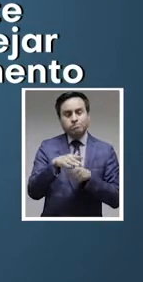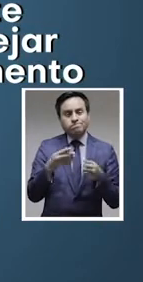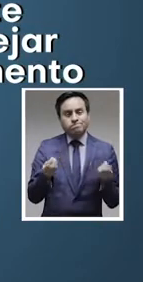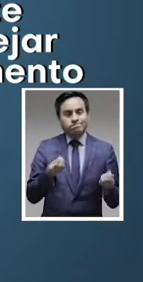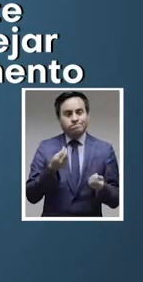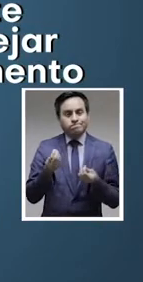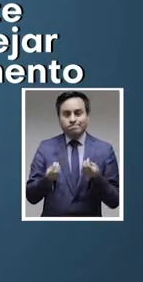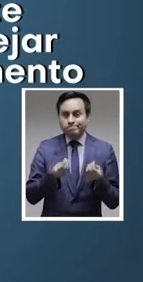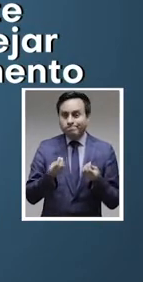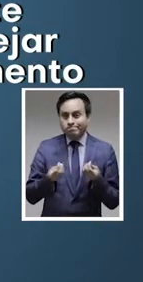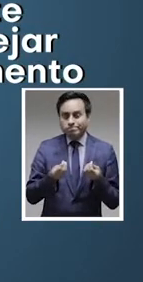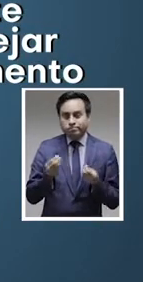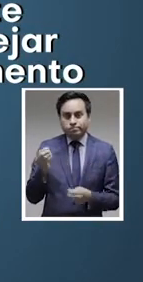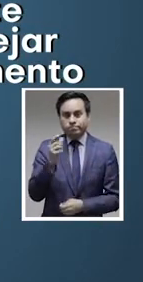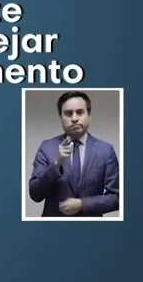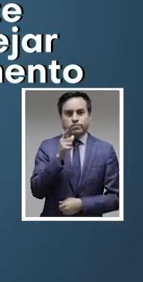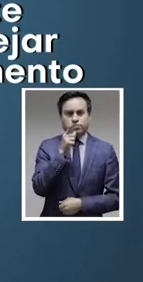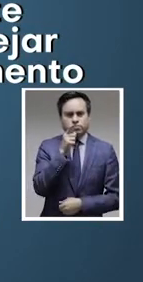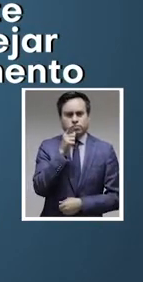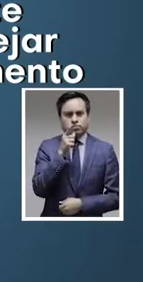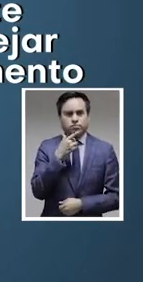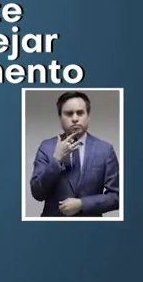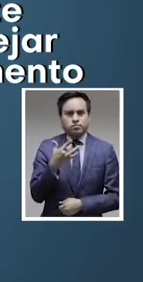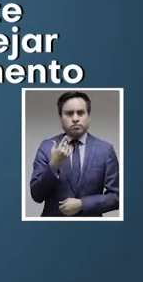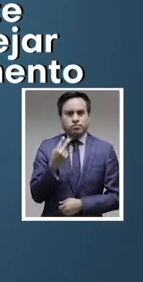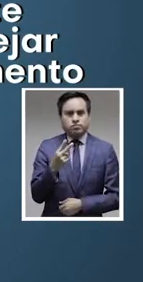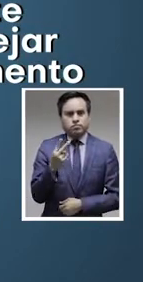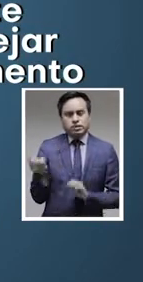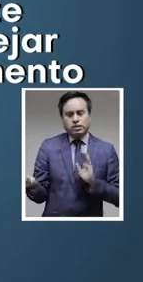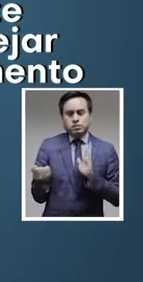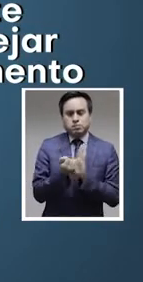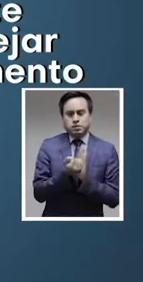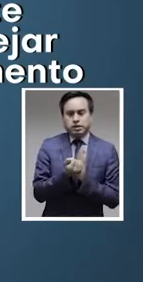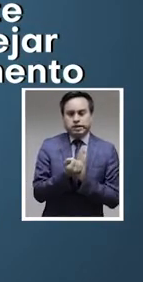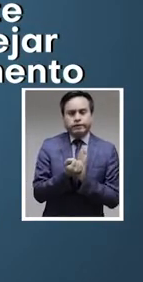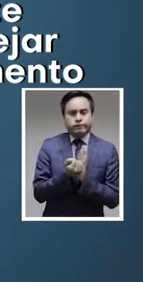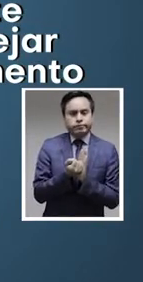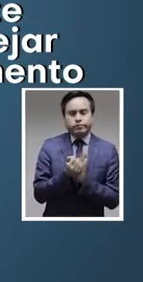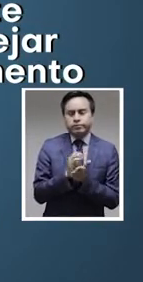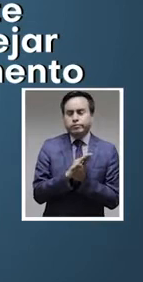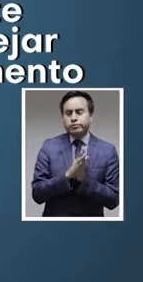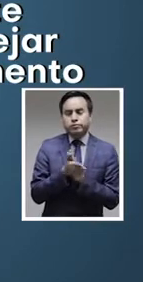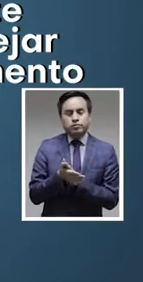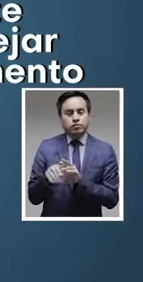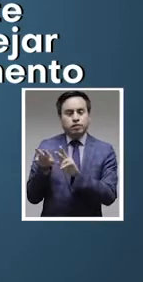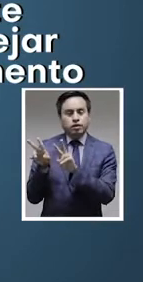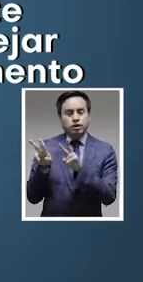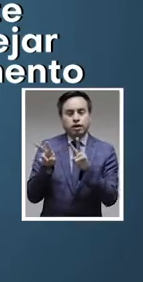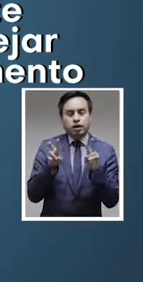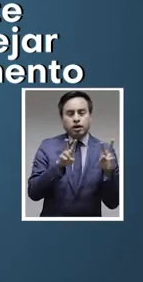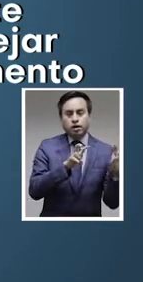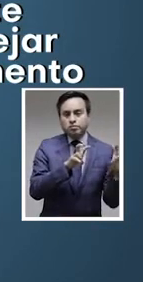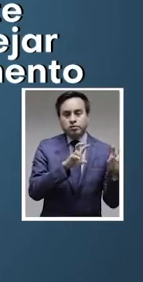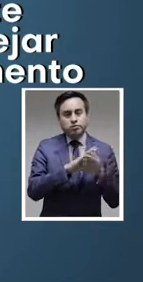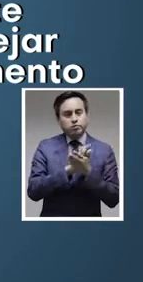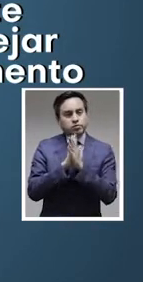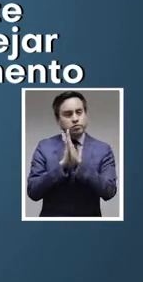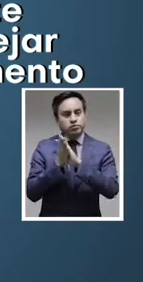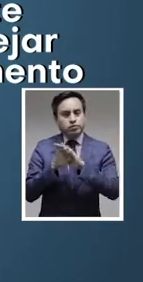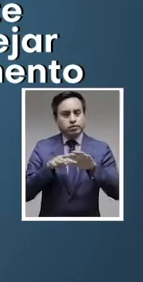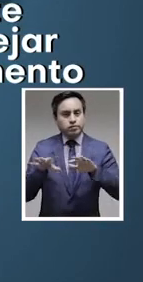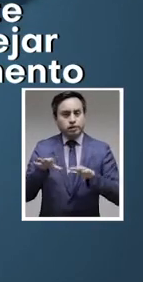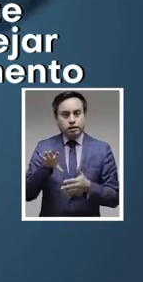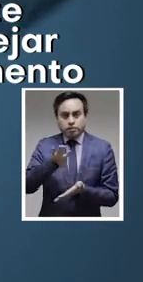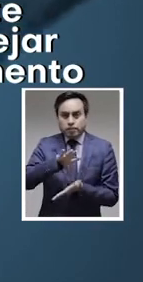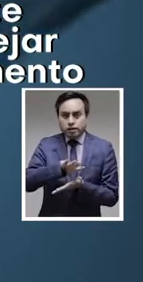completamente inusual en términos de su impacto en todos los ámbitos de la actividad